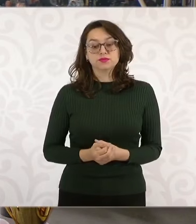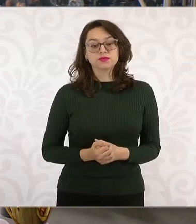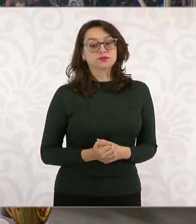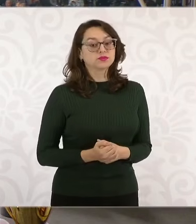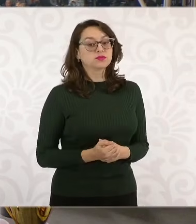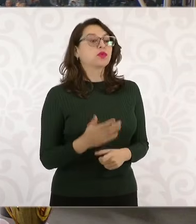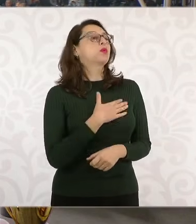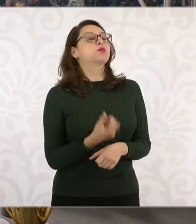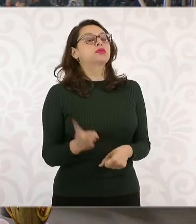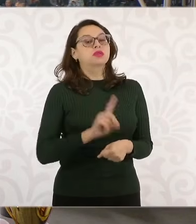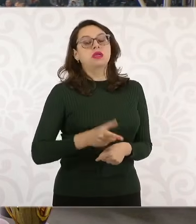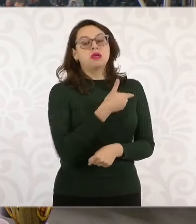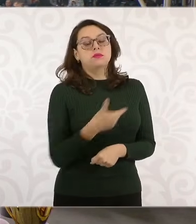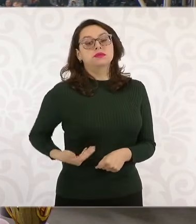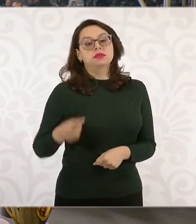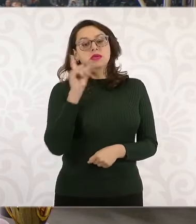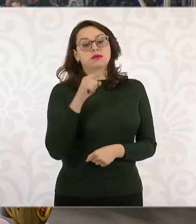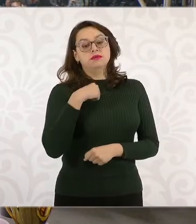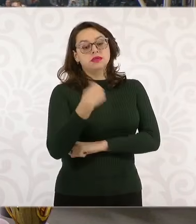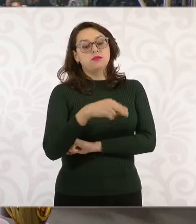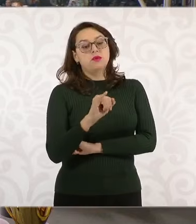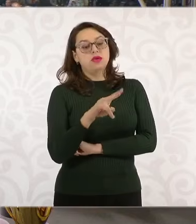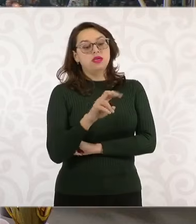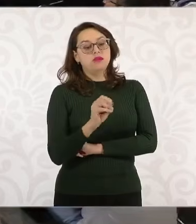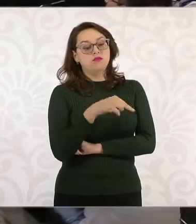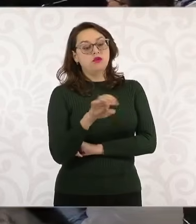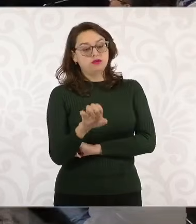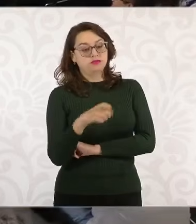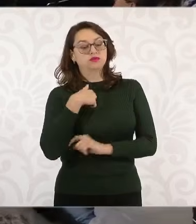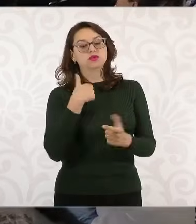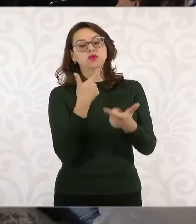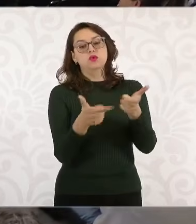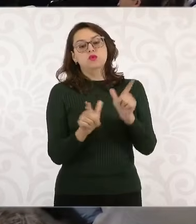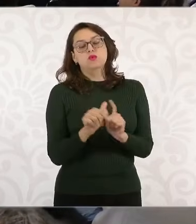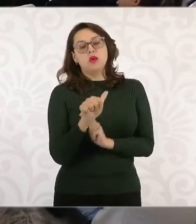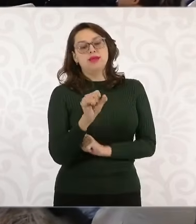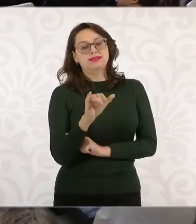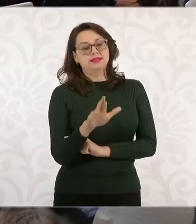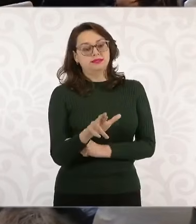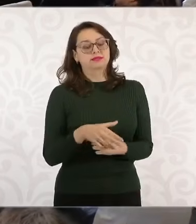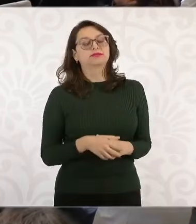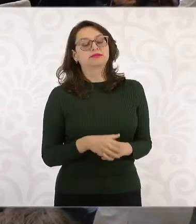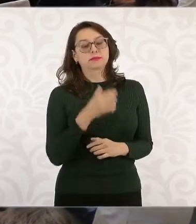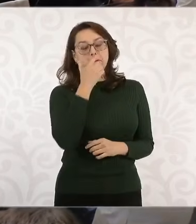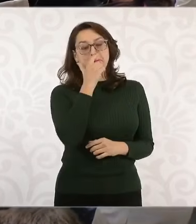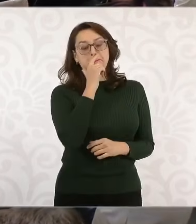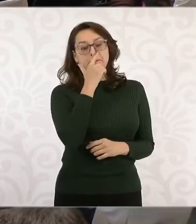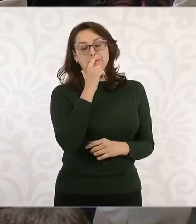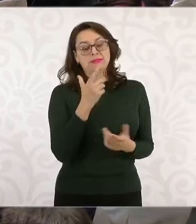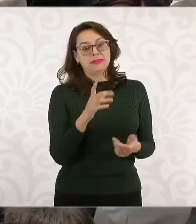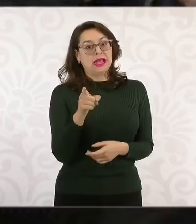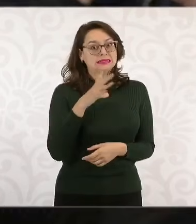Buenos días, Presidenta. Ivonne Menchaca, reportera de Grupo ASIR. Bueno, ya que está aquí el área de ciencia y tecnología